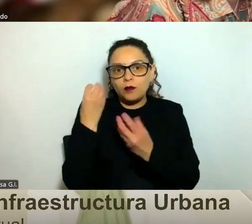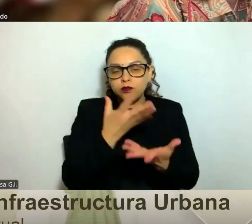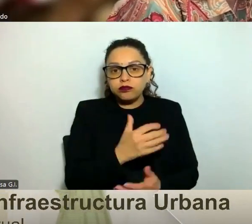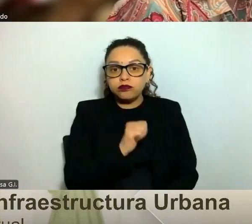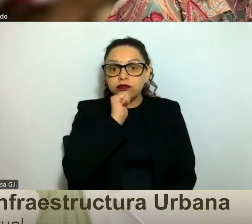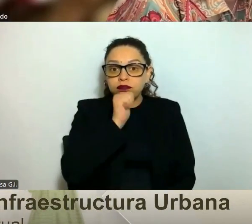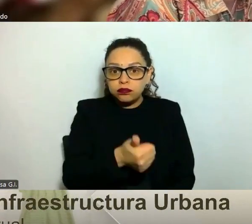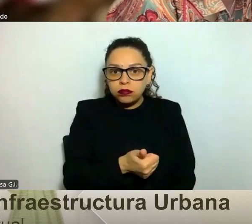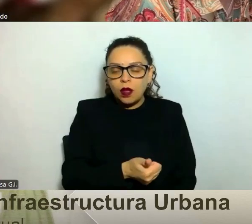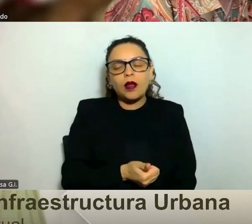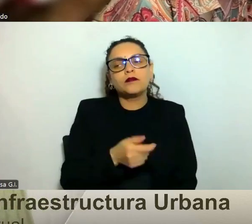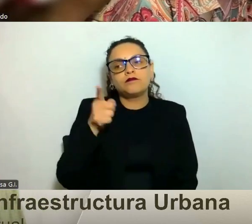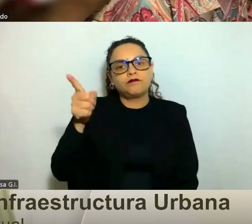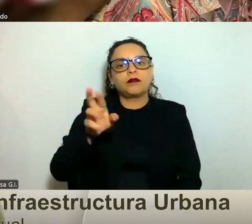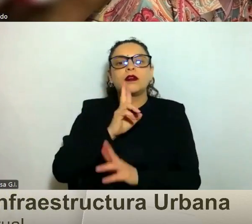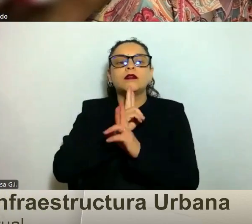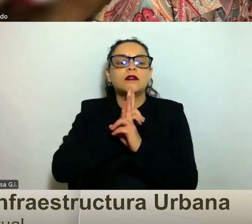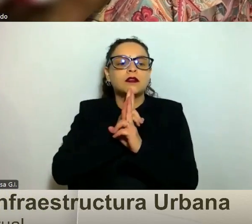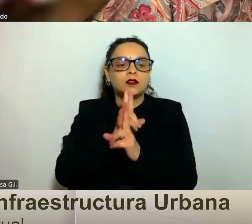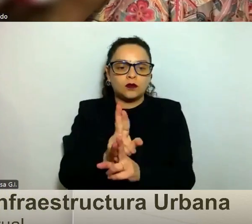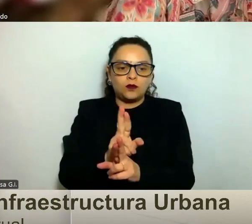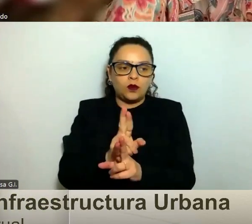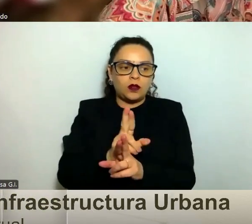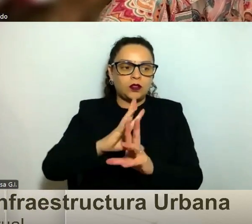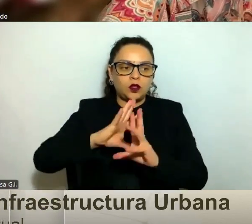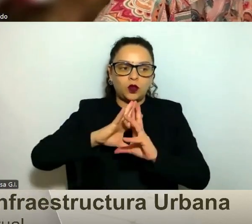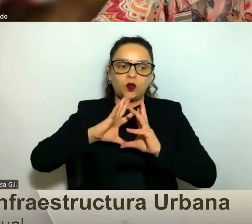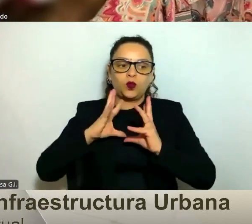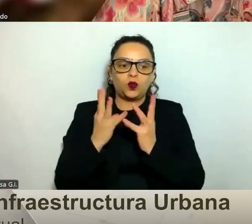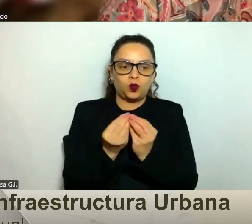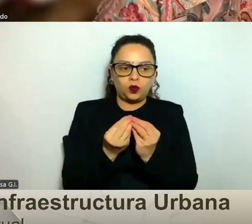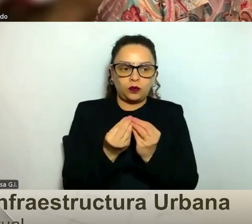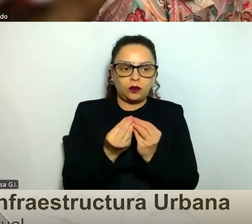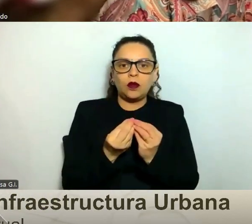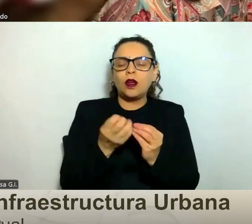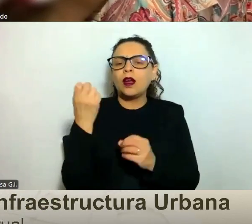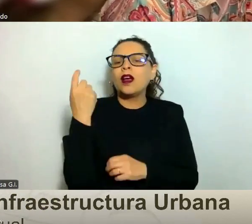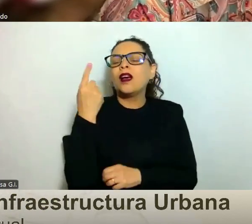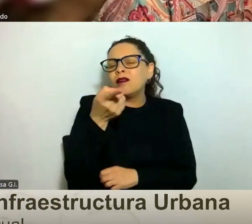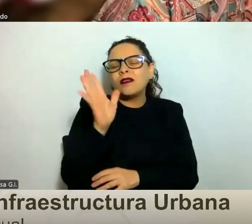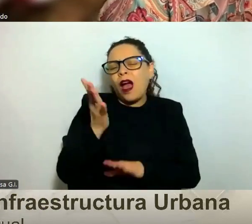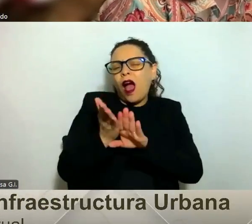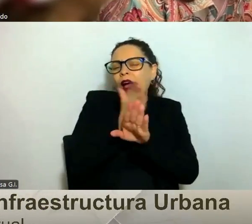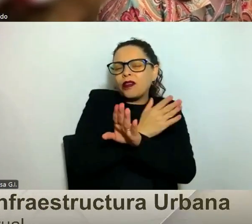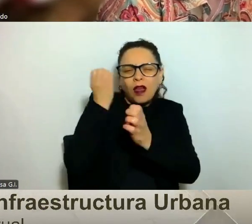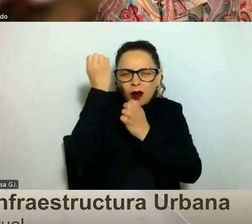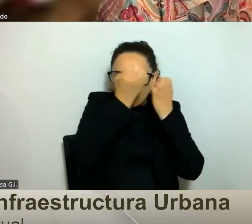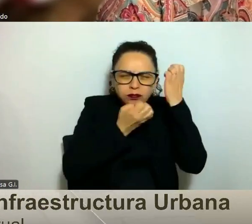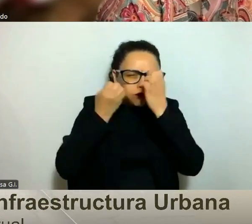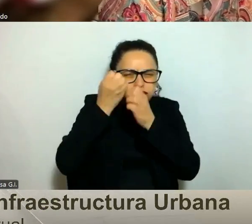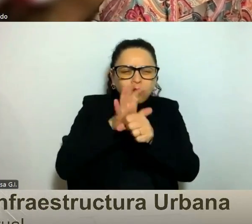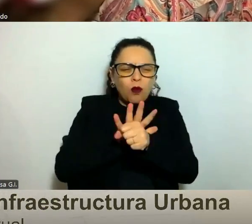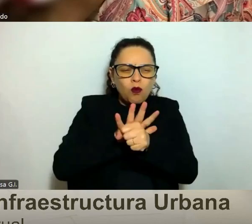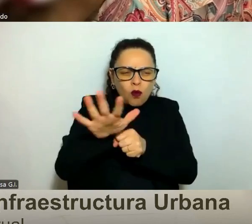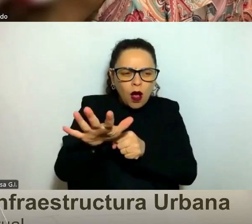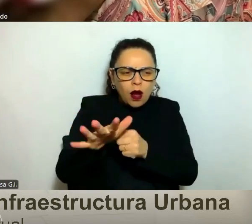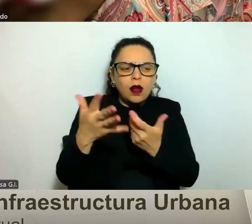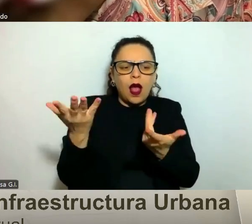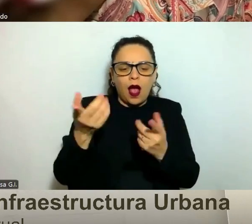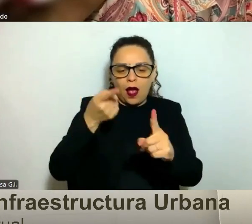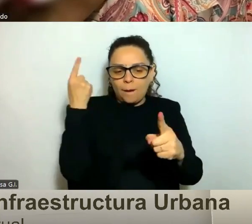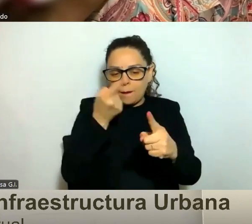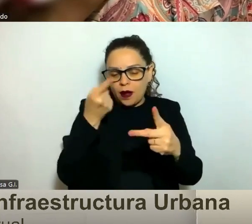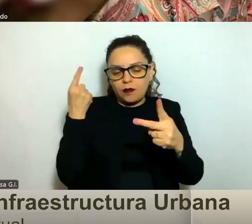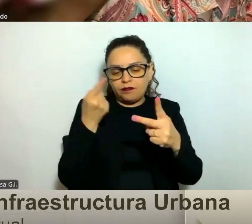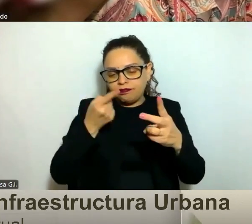la respuesta fundamental de esta opinión, que tiene que ver con este análisis, el análisis que realizamos de manera muy puntual